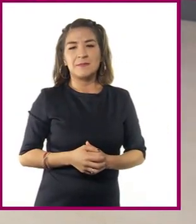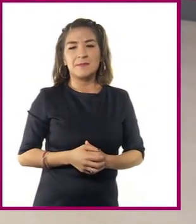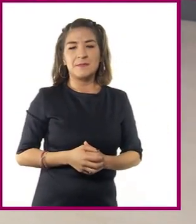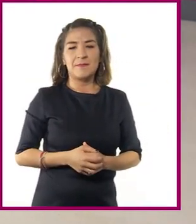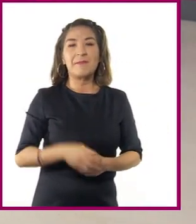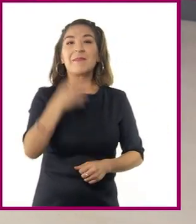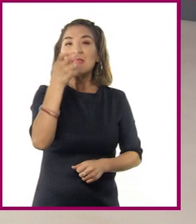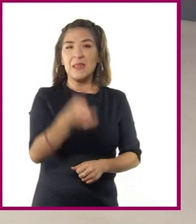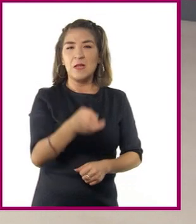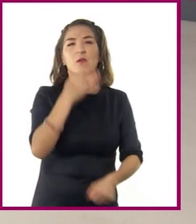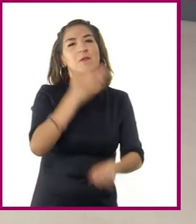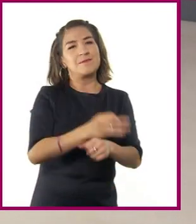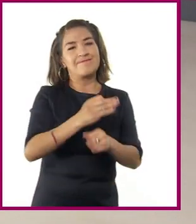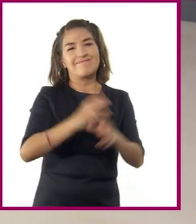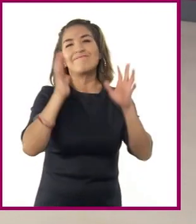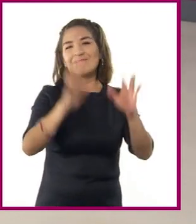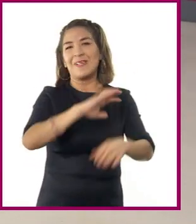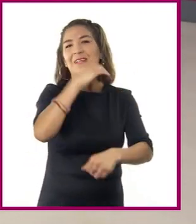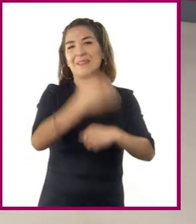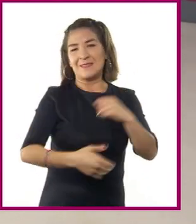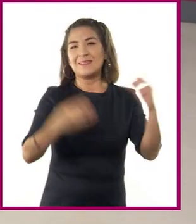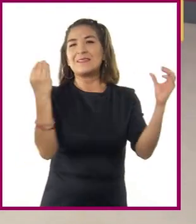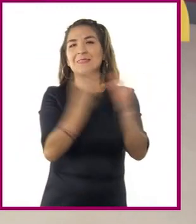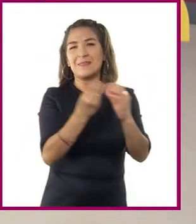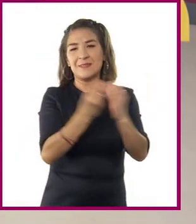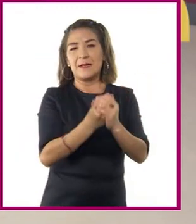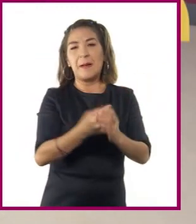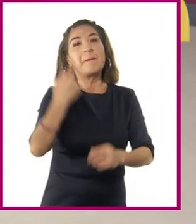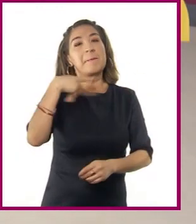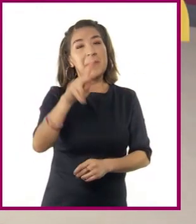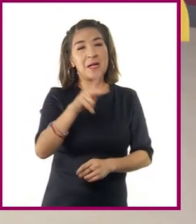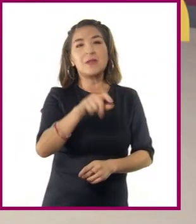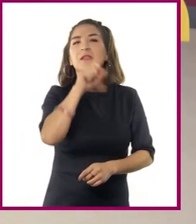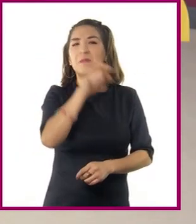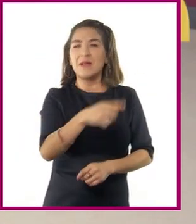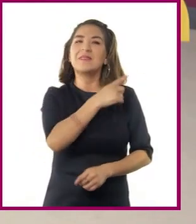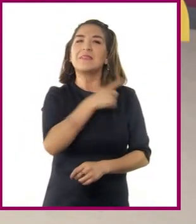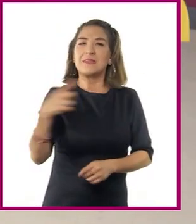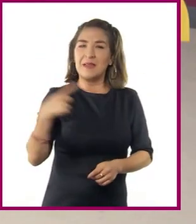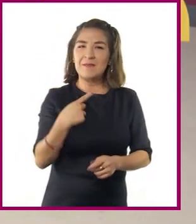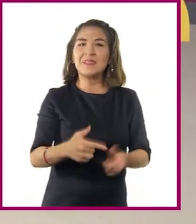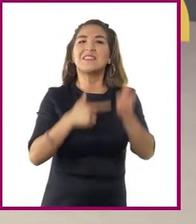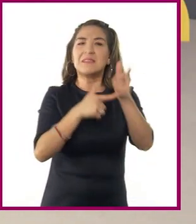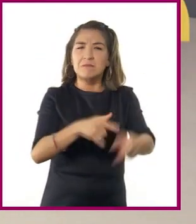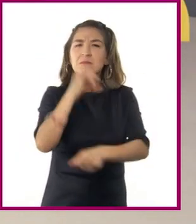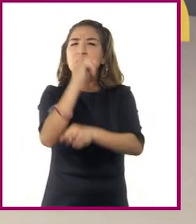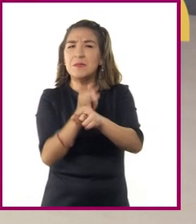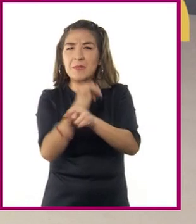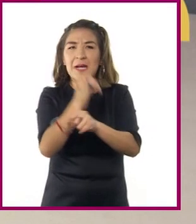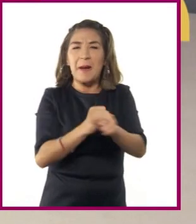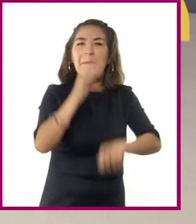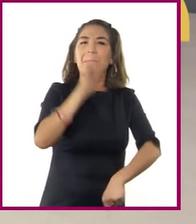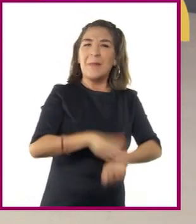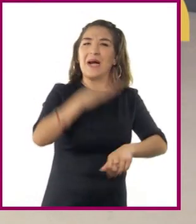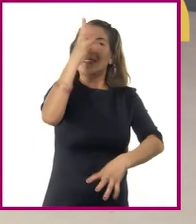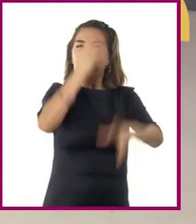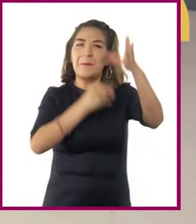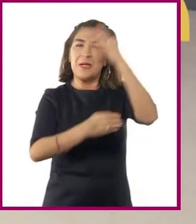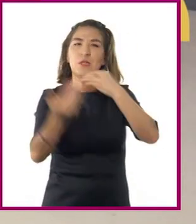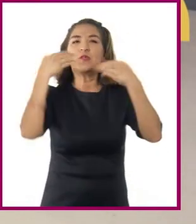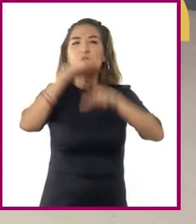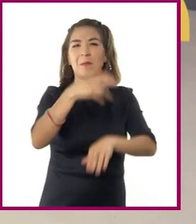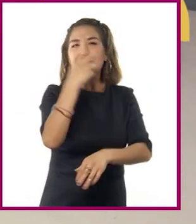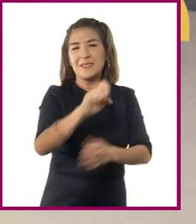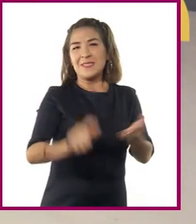Con esto damos por terminada la sesión. Pero no por eso debemos de dejar de investigar y aprender acerca de